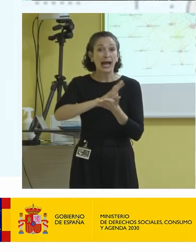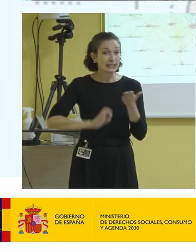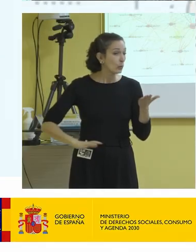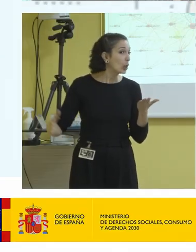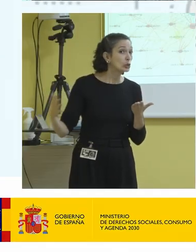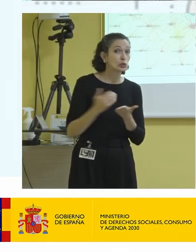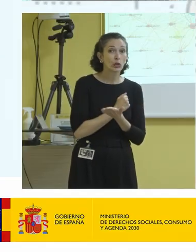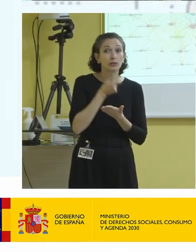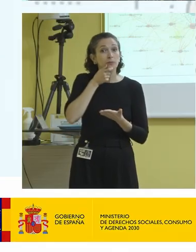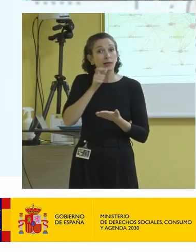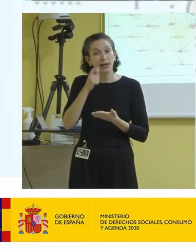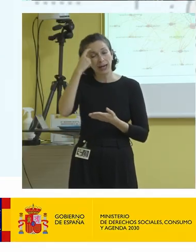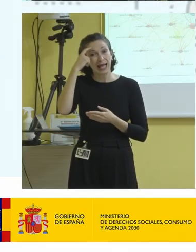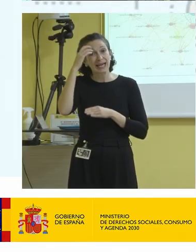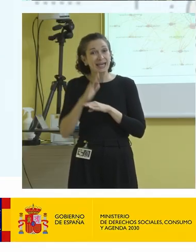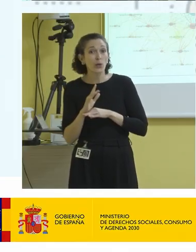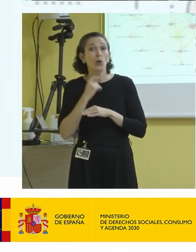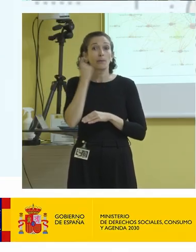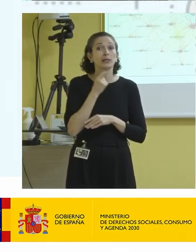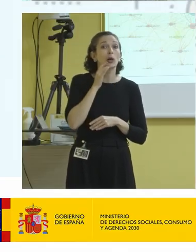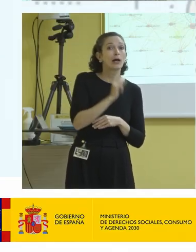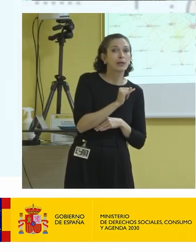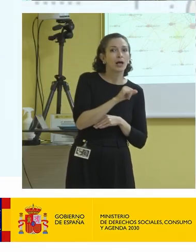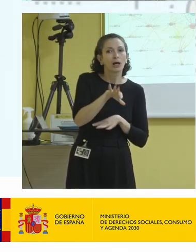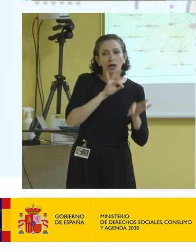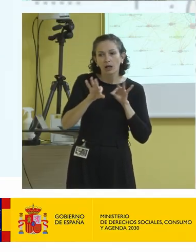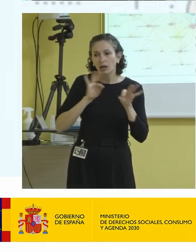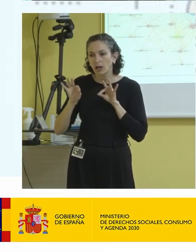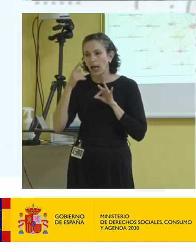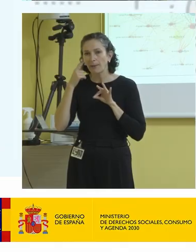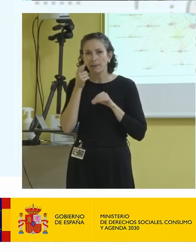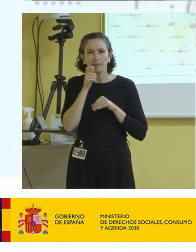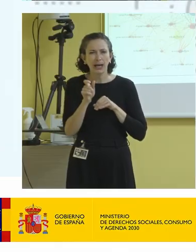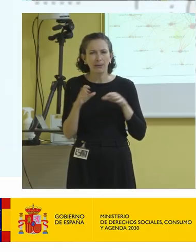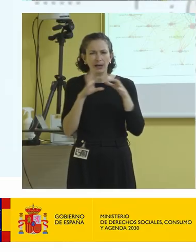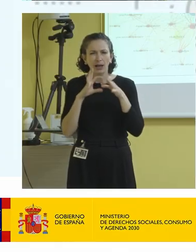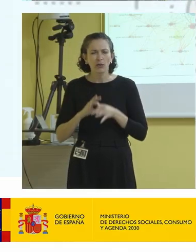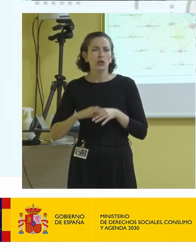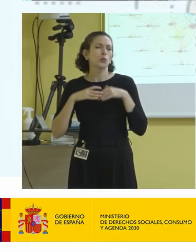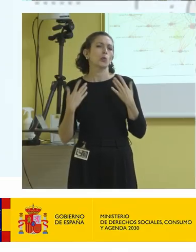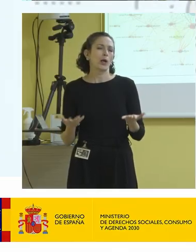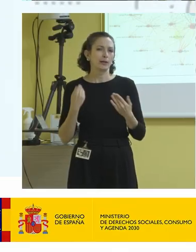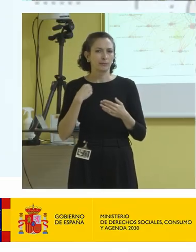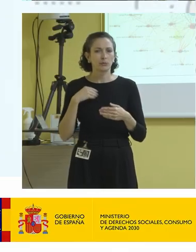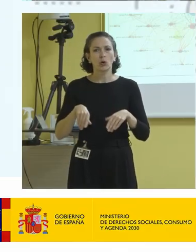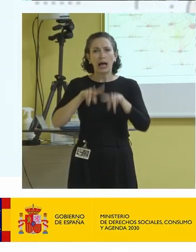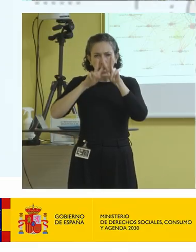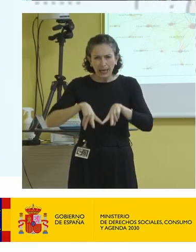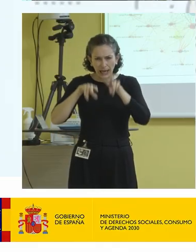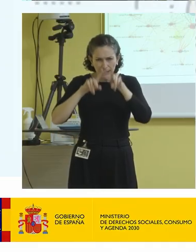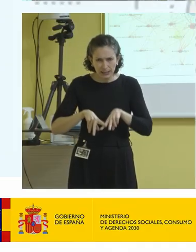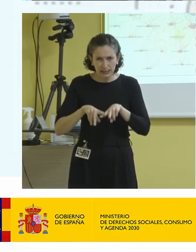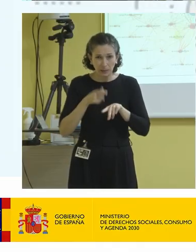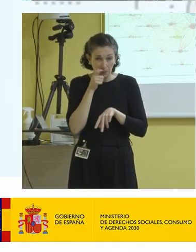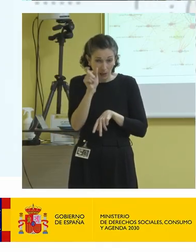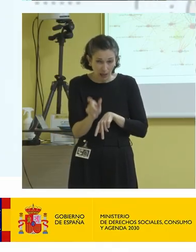que tenían el término neuromito o neuromitos y vimos con qué palabras clave se relacionan. Esto es una forma de hacer un análisis bibliométrico para ver cómo